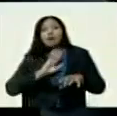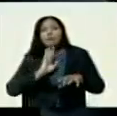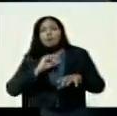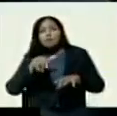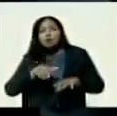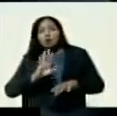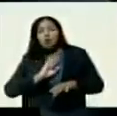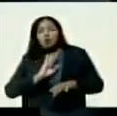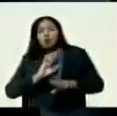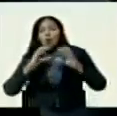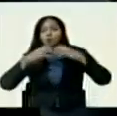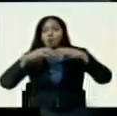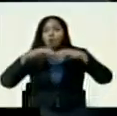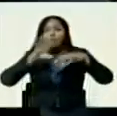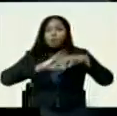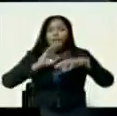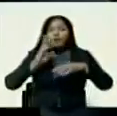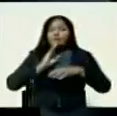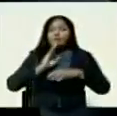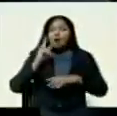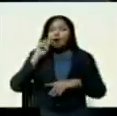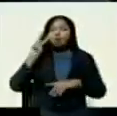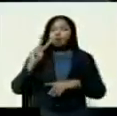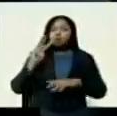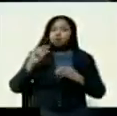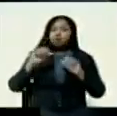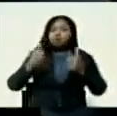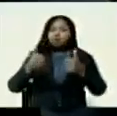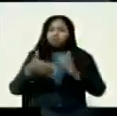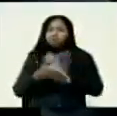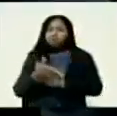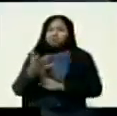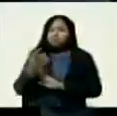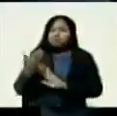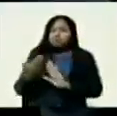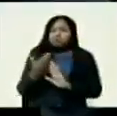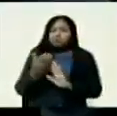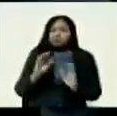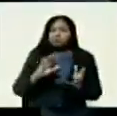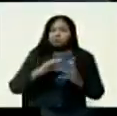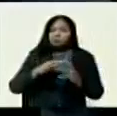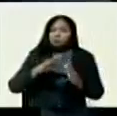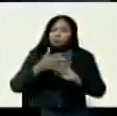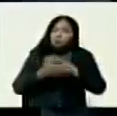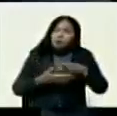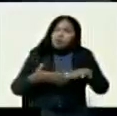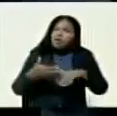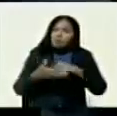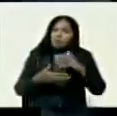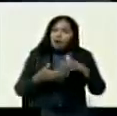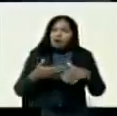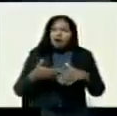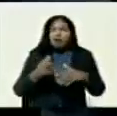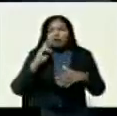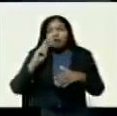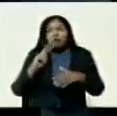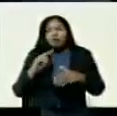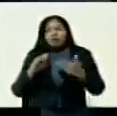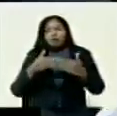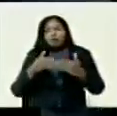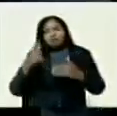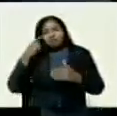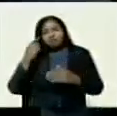banco, encontramos entonces que comienzan a presentar fallas las operaciones continuas que tienen que ver con el proceso de cierre del